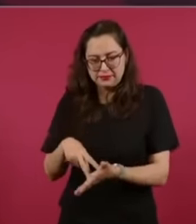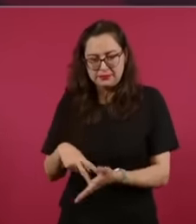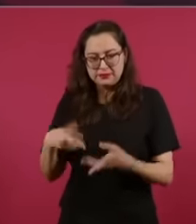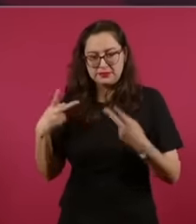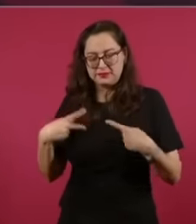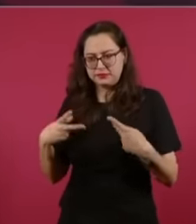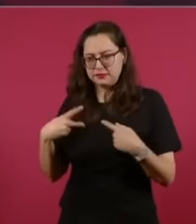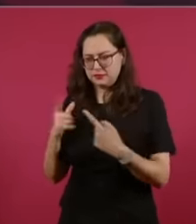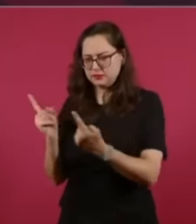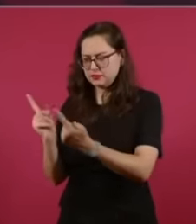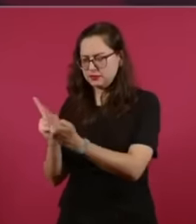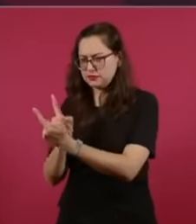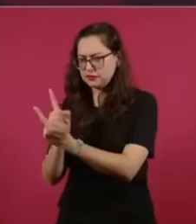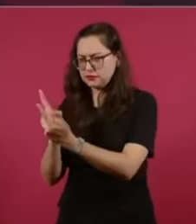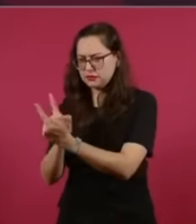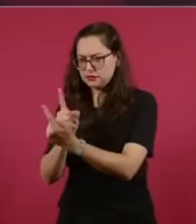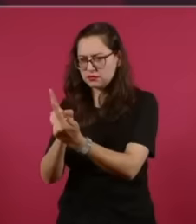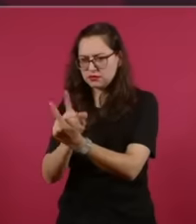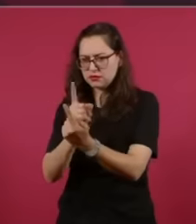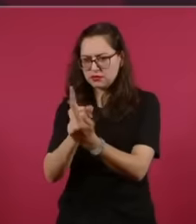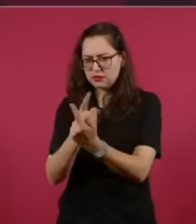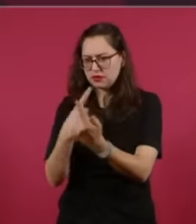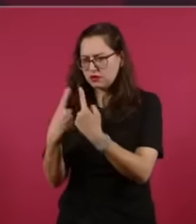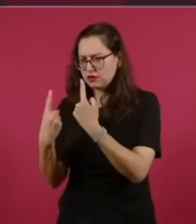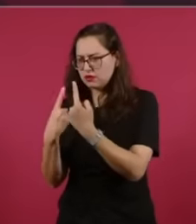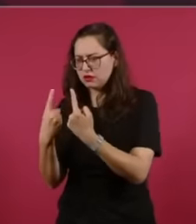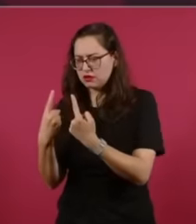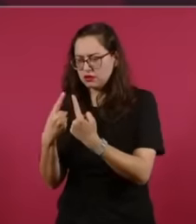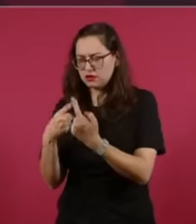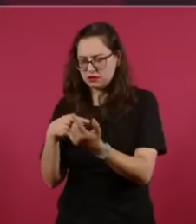Sí, porque la opinión